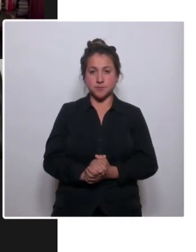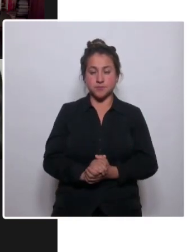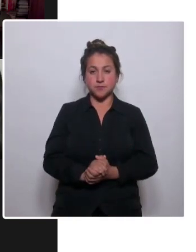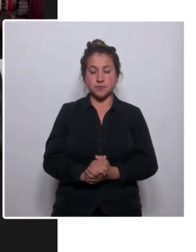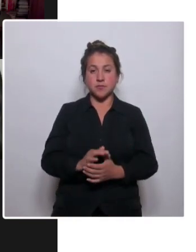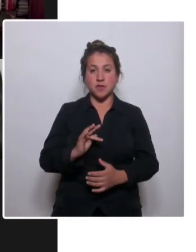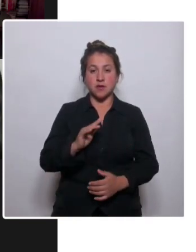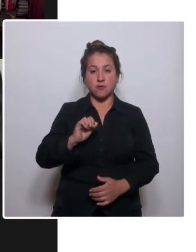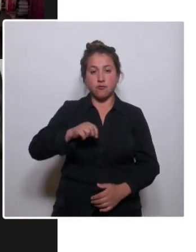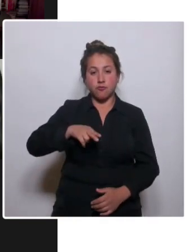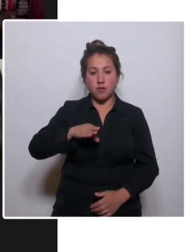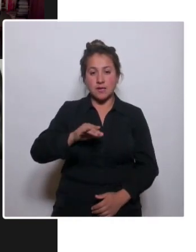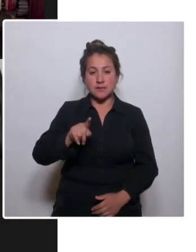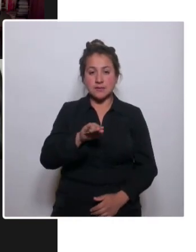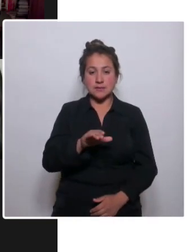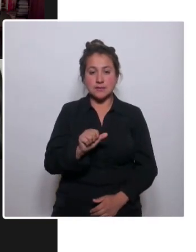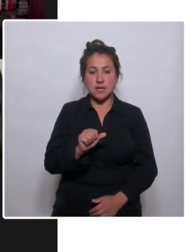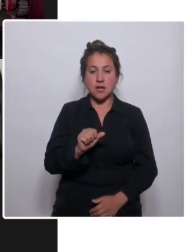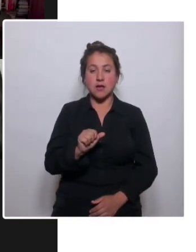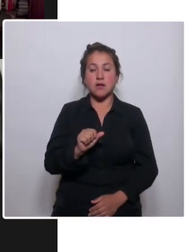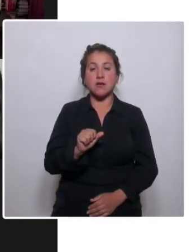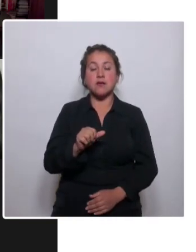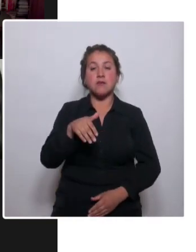Convencional Francisca Linconao, ¿cómo vota?